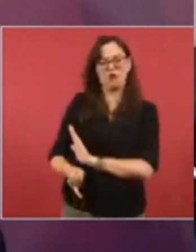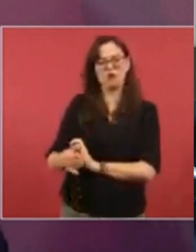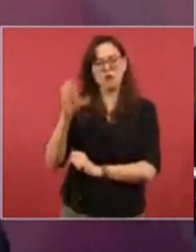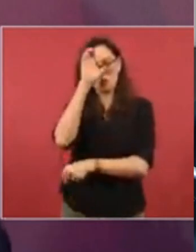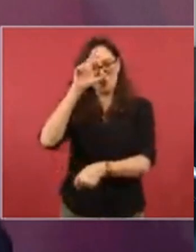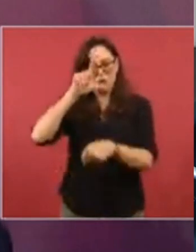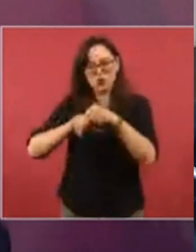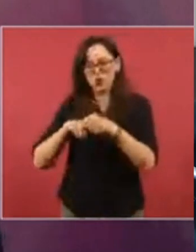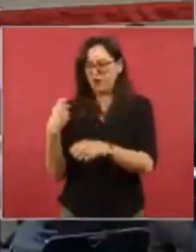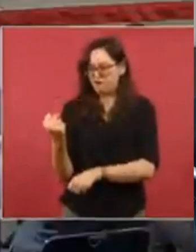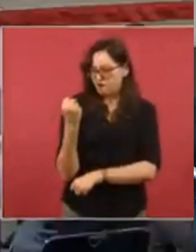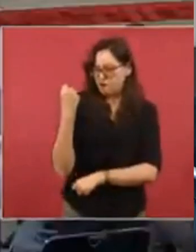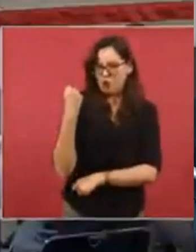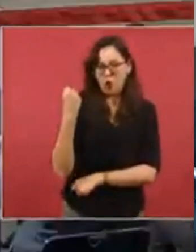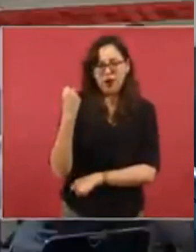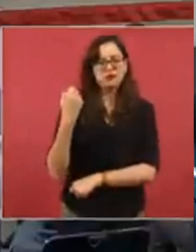de